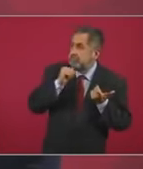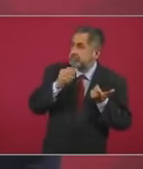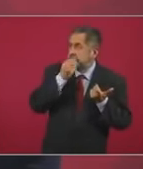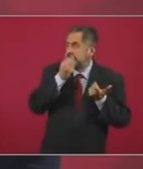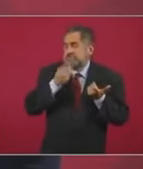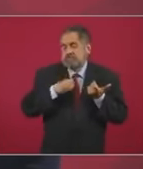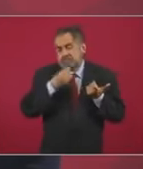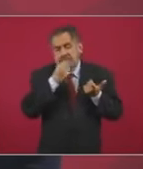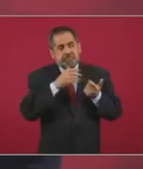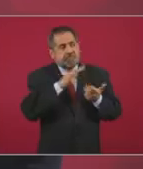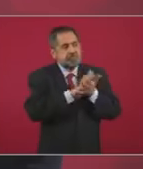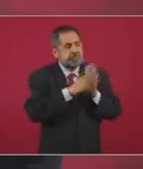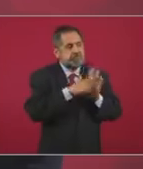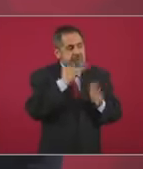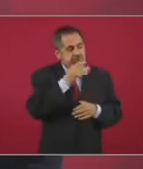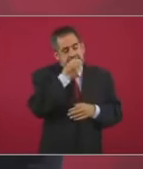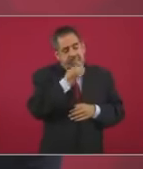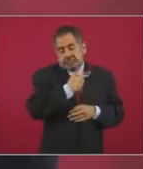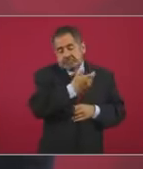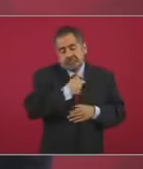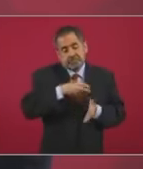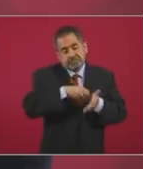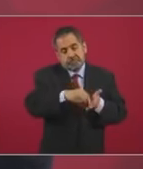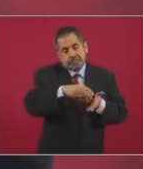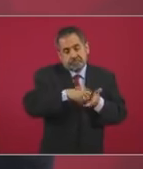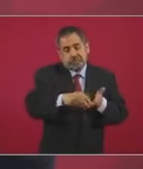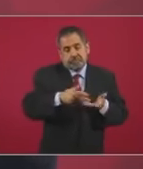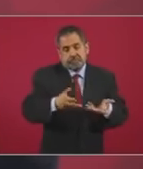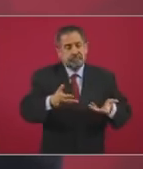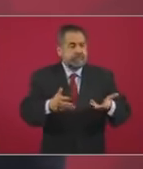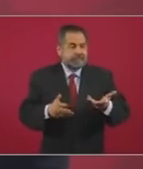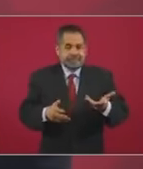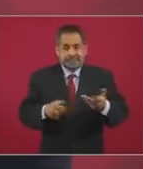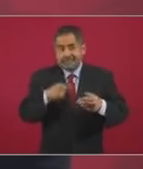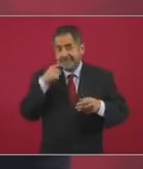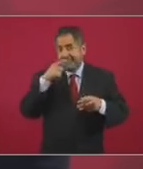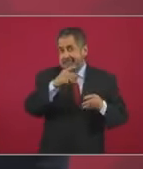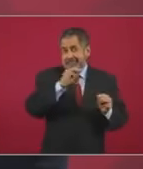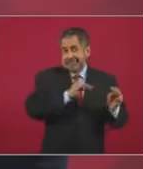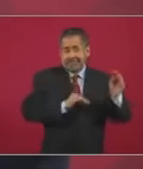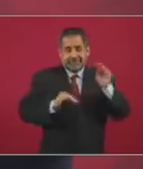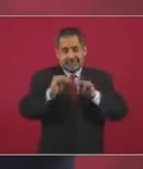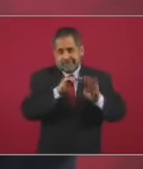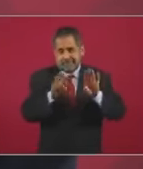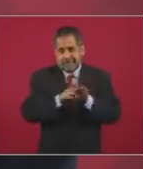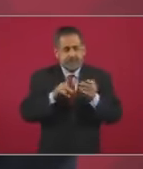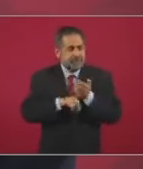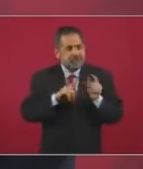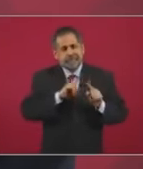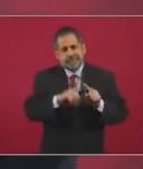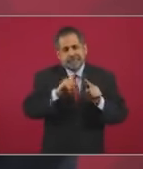opciones, porque no hay alternativas. Esto en la montaña y en